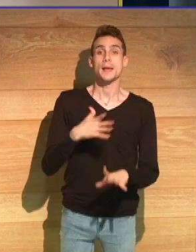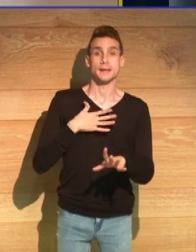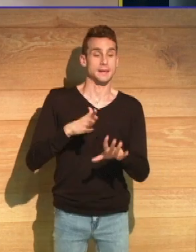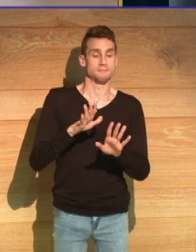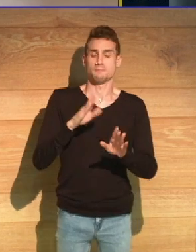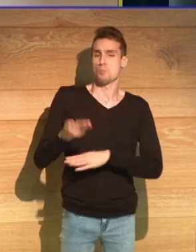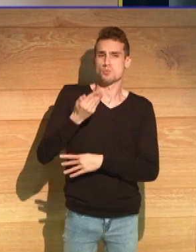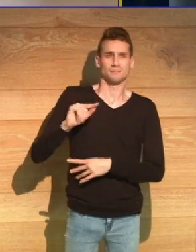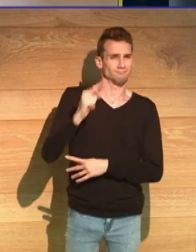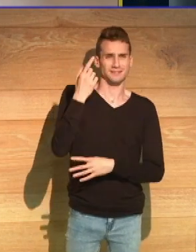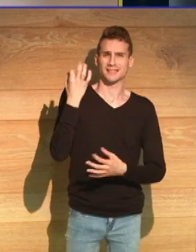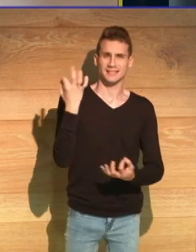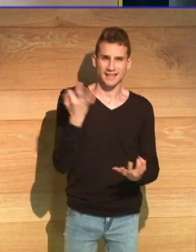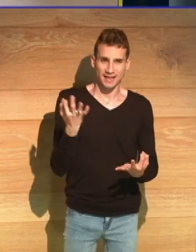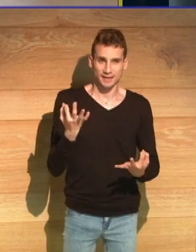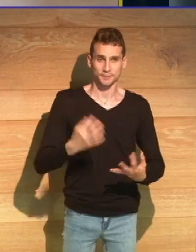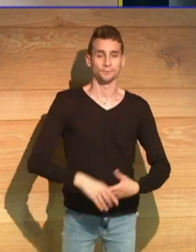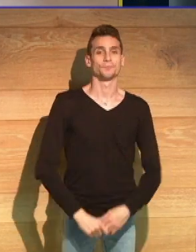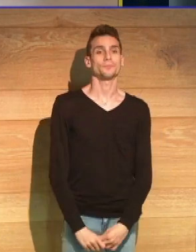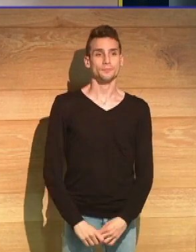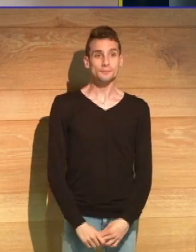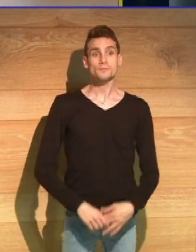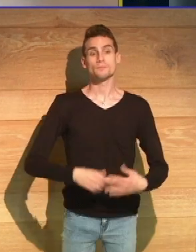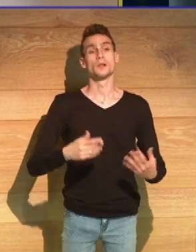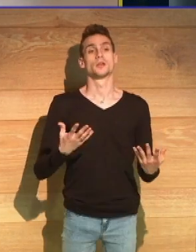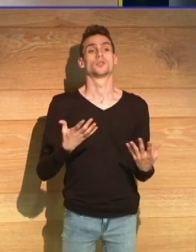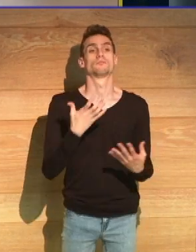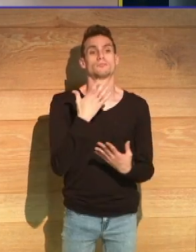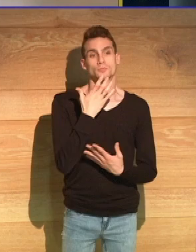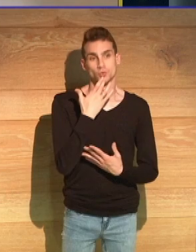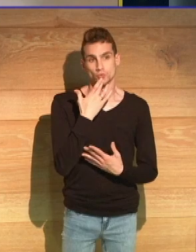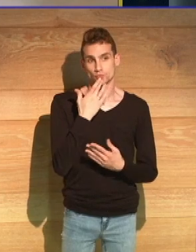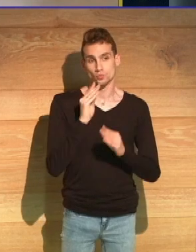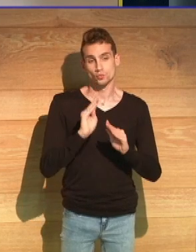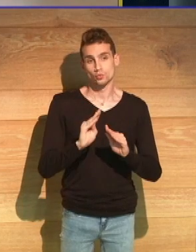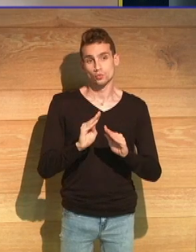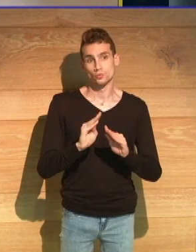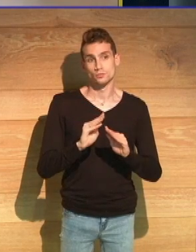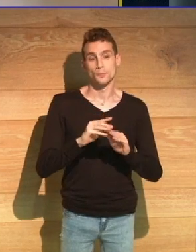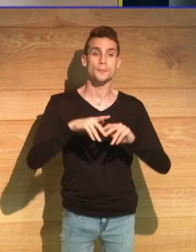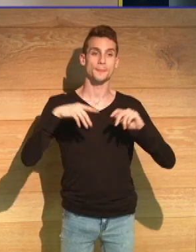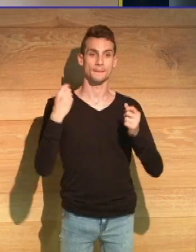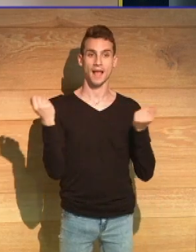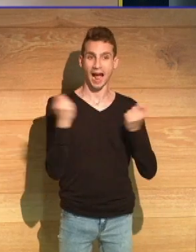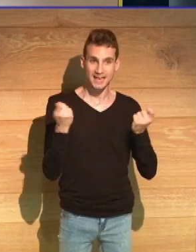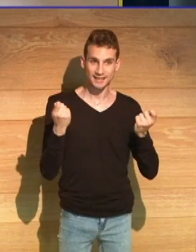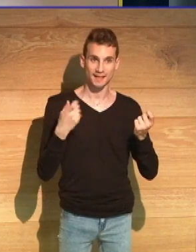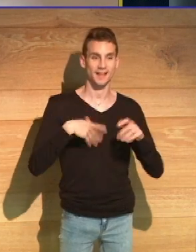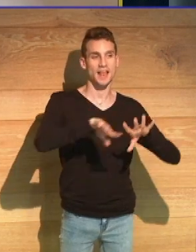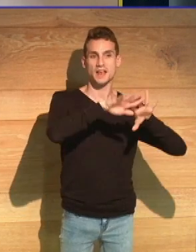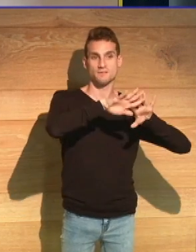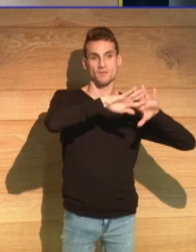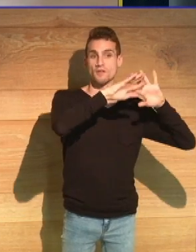todo, creo que lo más importante de él era también su aviso, su alerta a que nuestra relación con el planeta era improrrogable, que nuestra